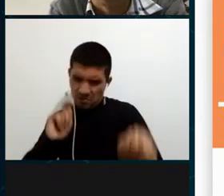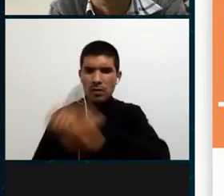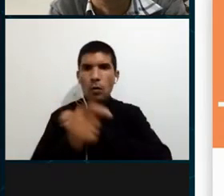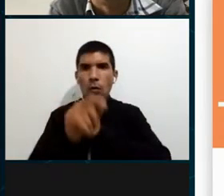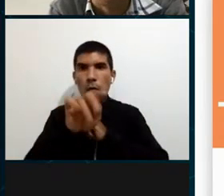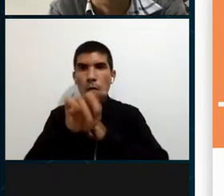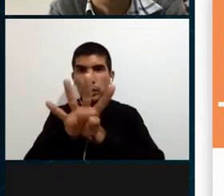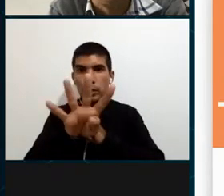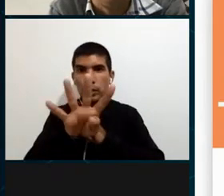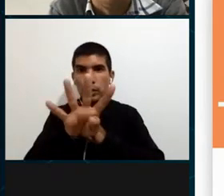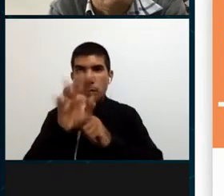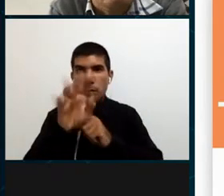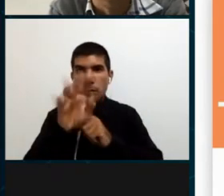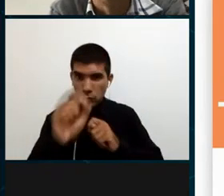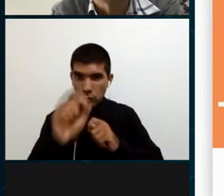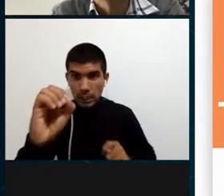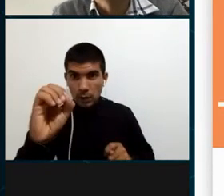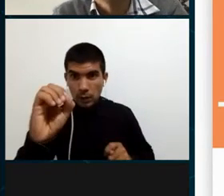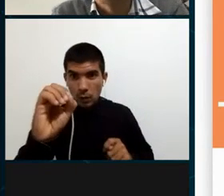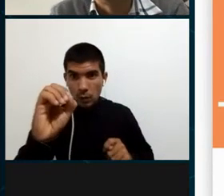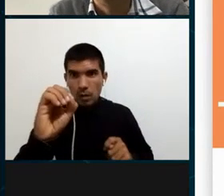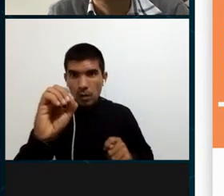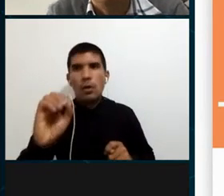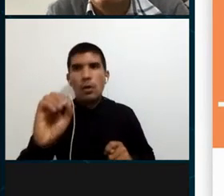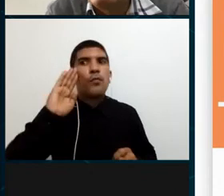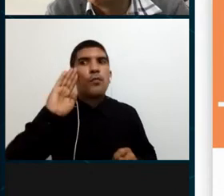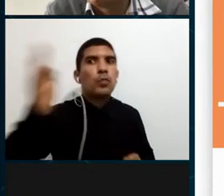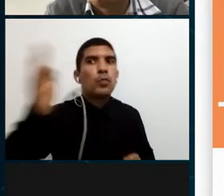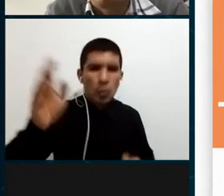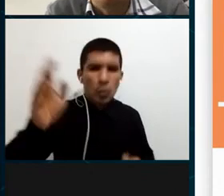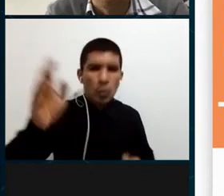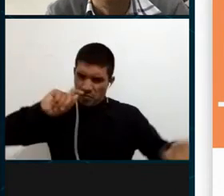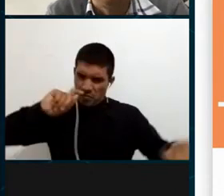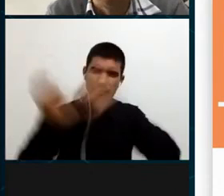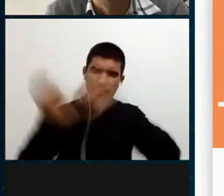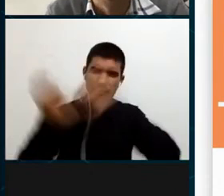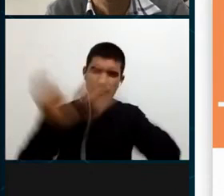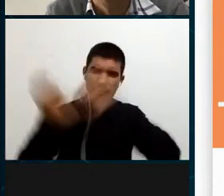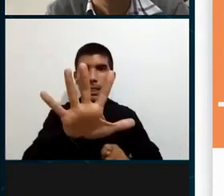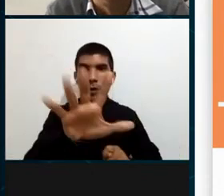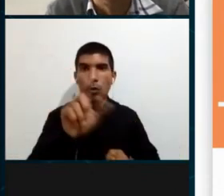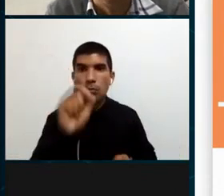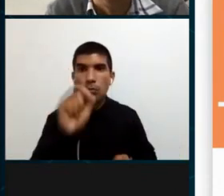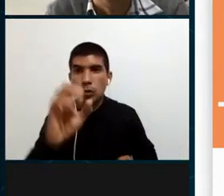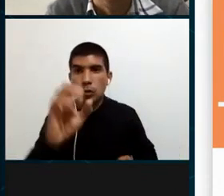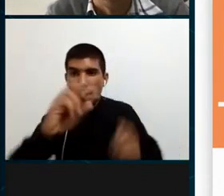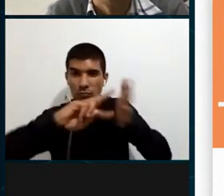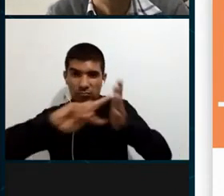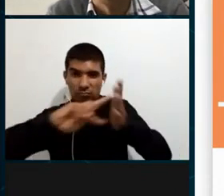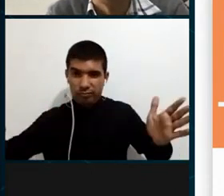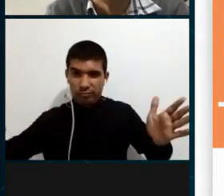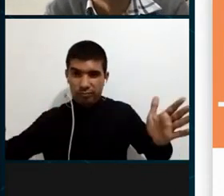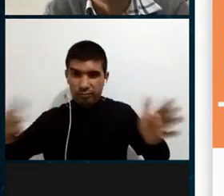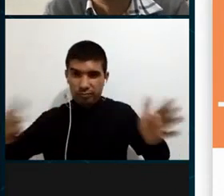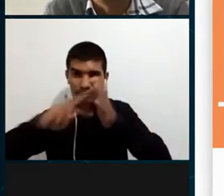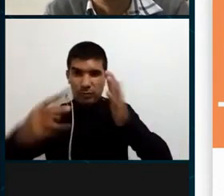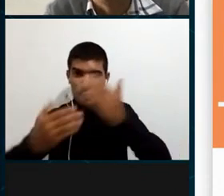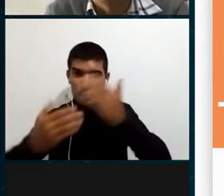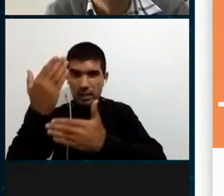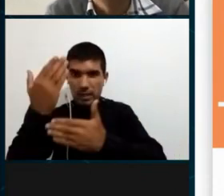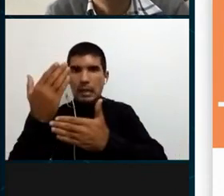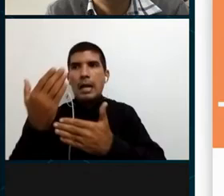resolver verdaderos problemas del cliente, en darles, en el caso de nosotros, unos servicios más competitivos,